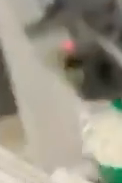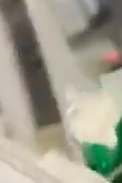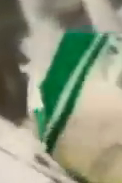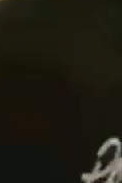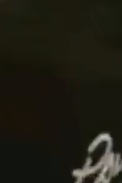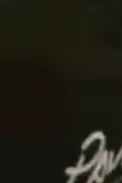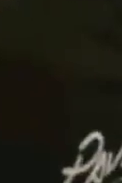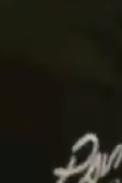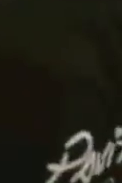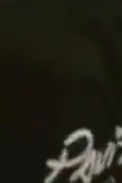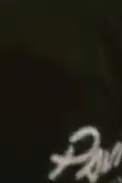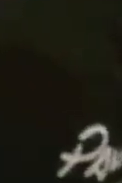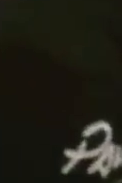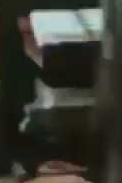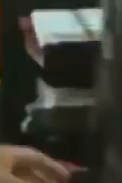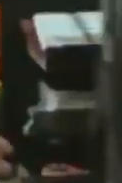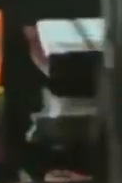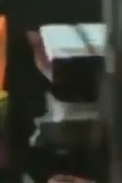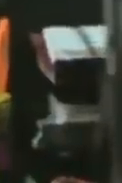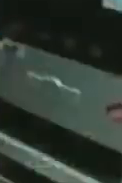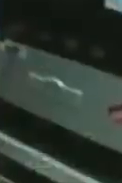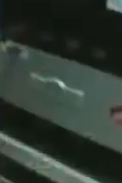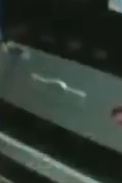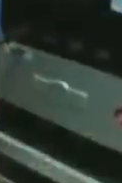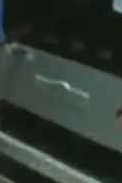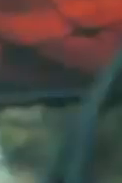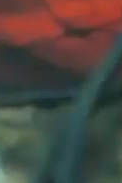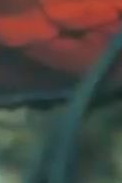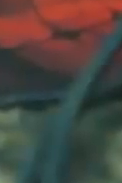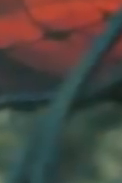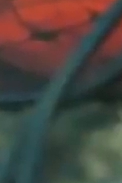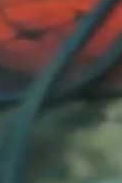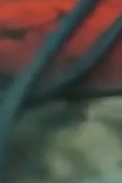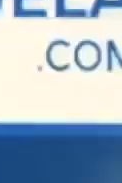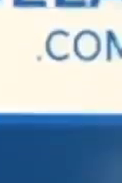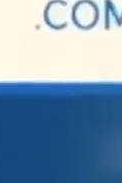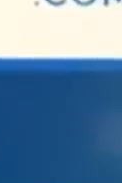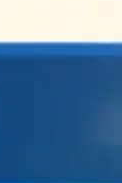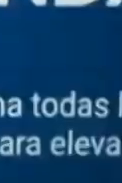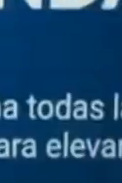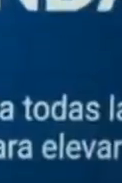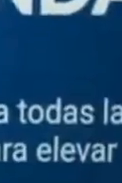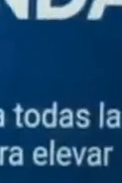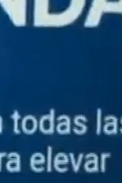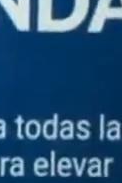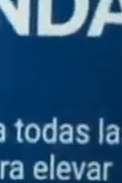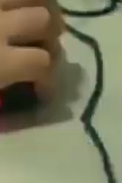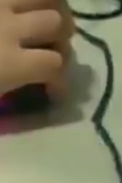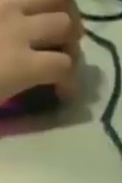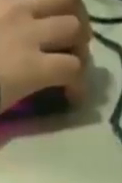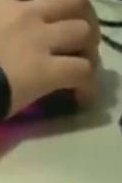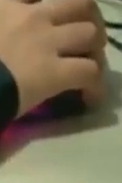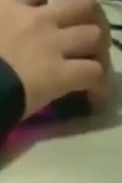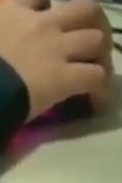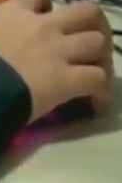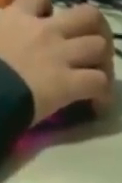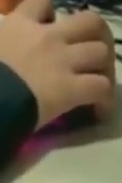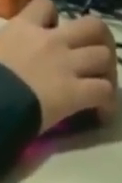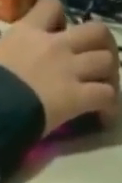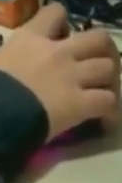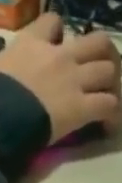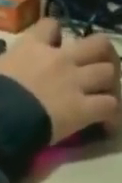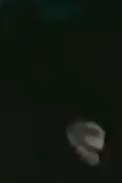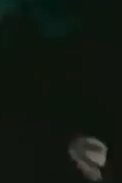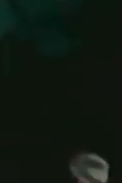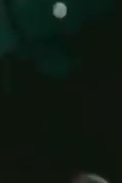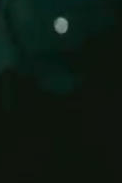cadena nacional de comercialización. Te brindamos acompañamiento técnico sustentable en el área comercial y de negocios con la